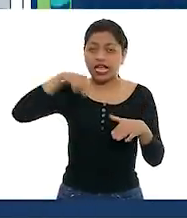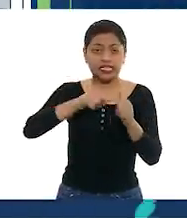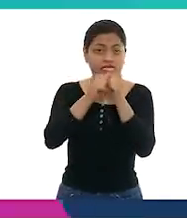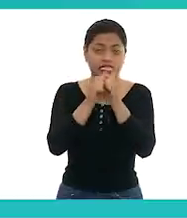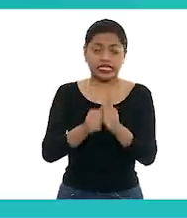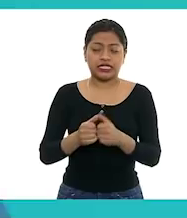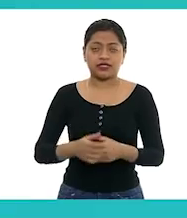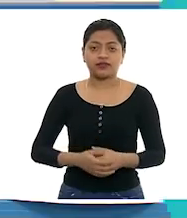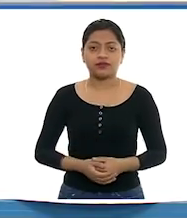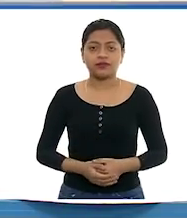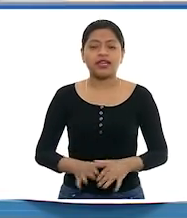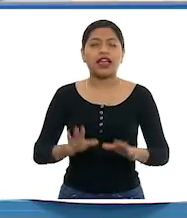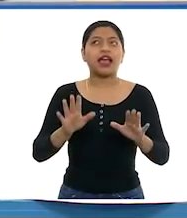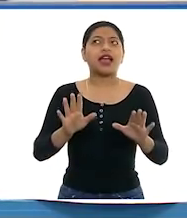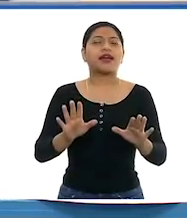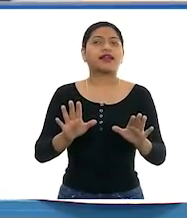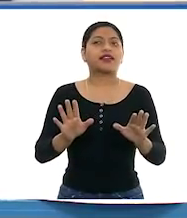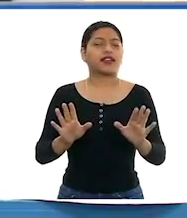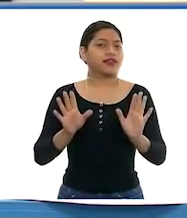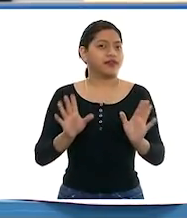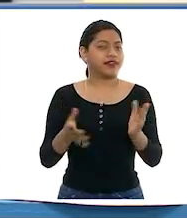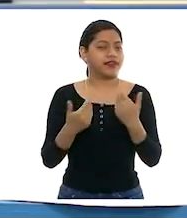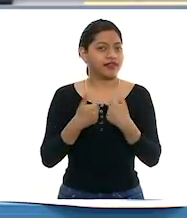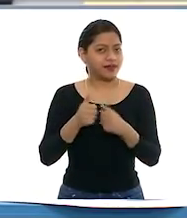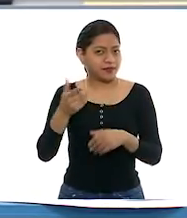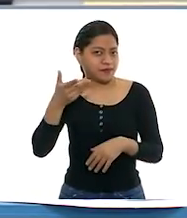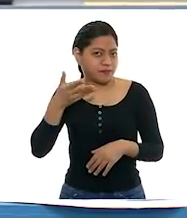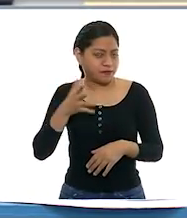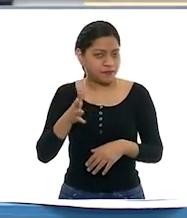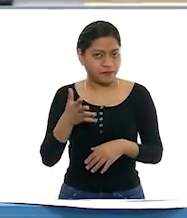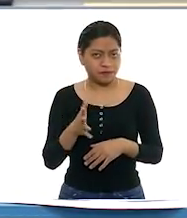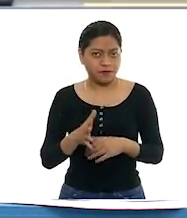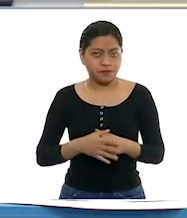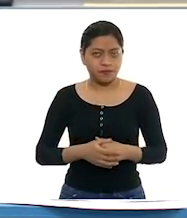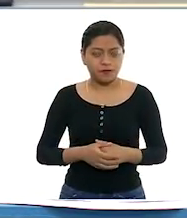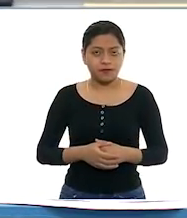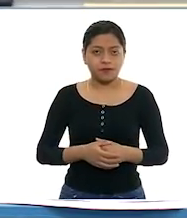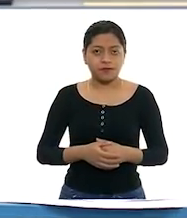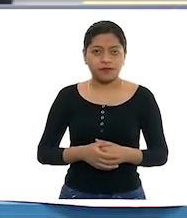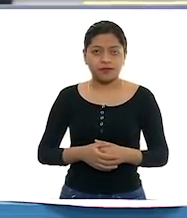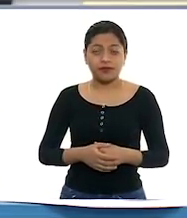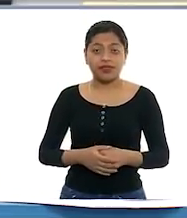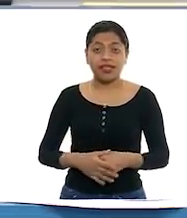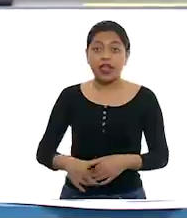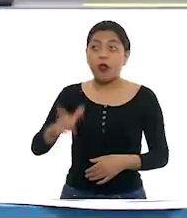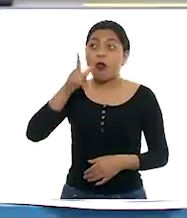A ver, entonces déjenme ver si entendí. La